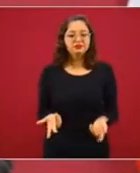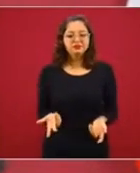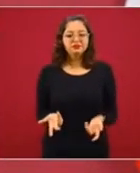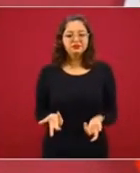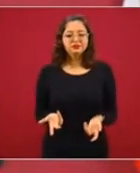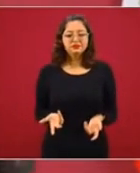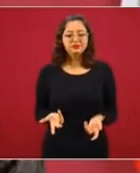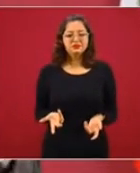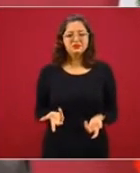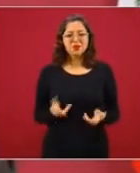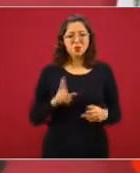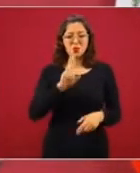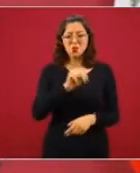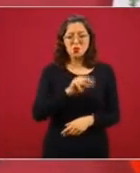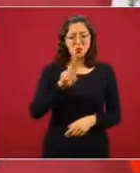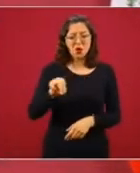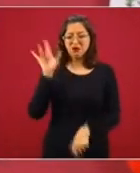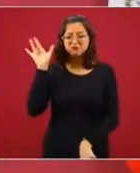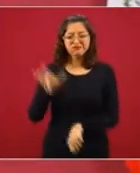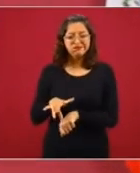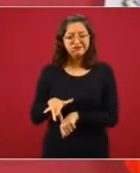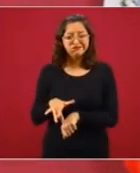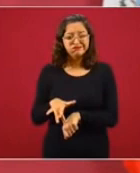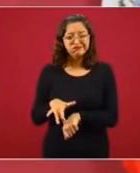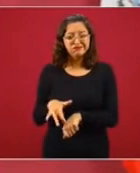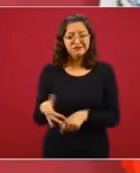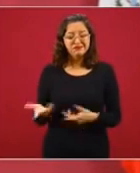ni siquiera ha ido,